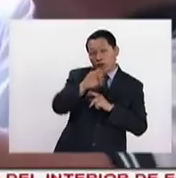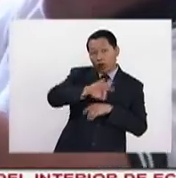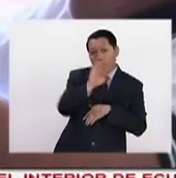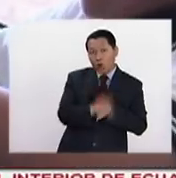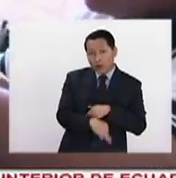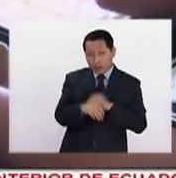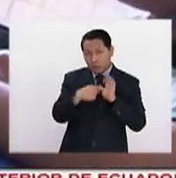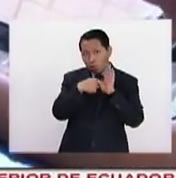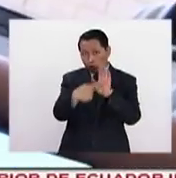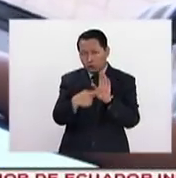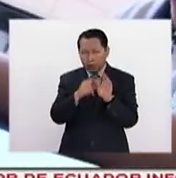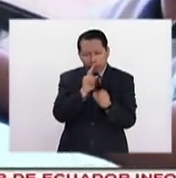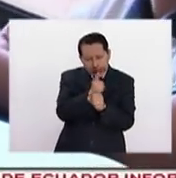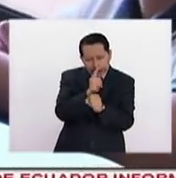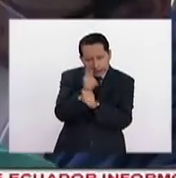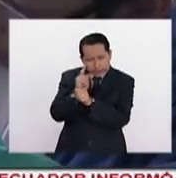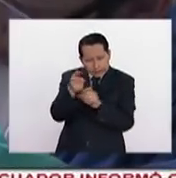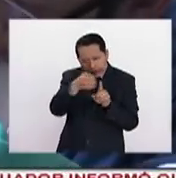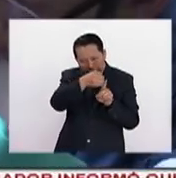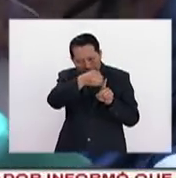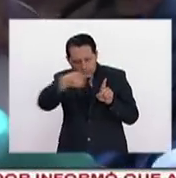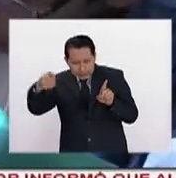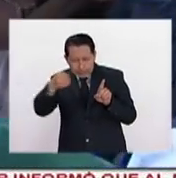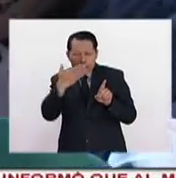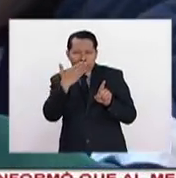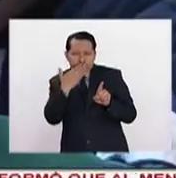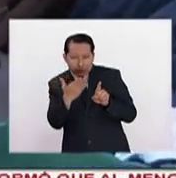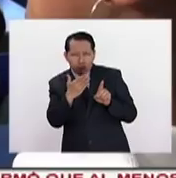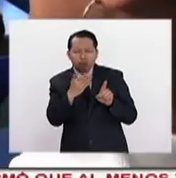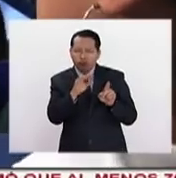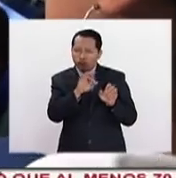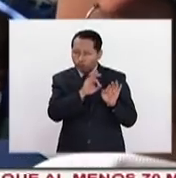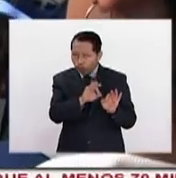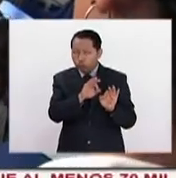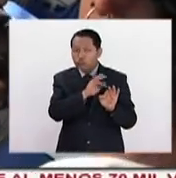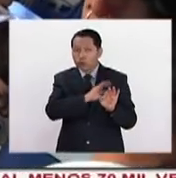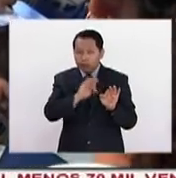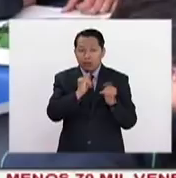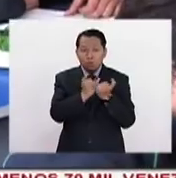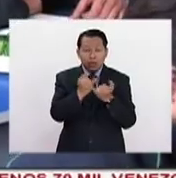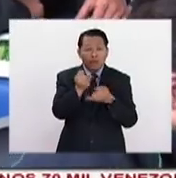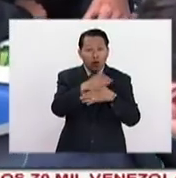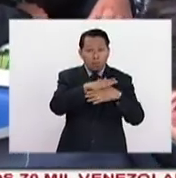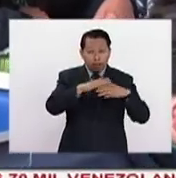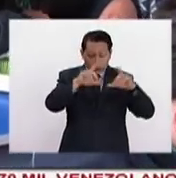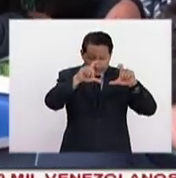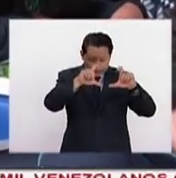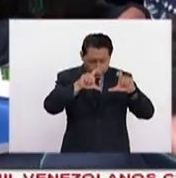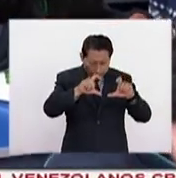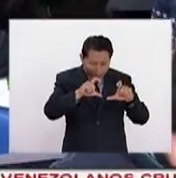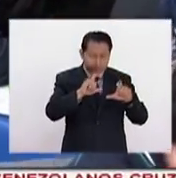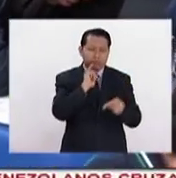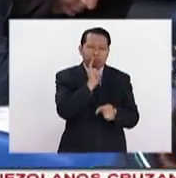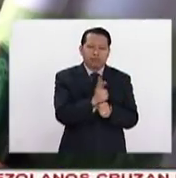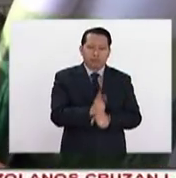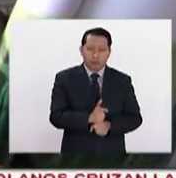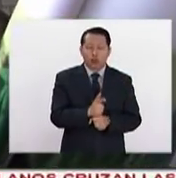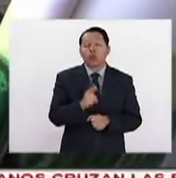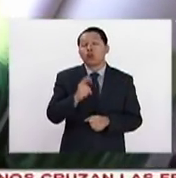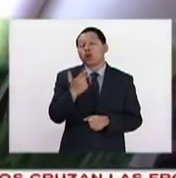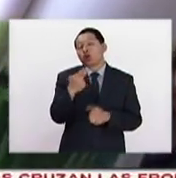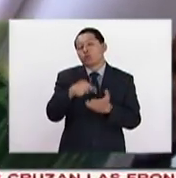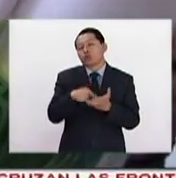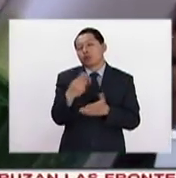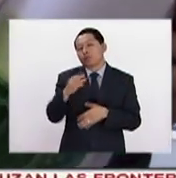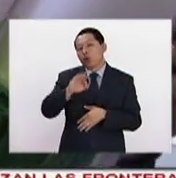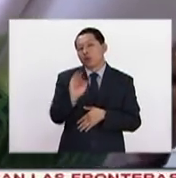74% demostró identificar la estructura de textos literarios e informativos y localizar información en textos. El 8.3%